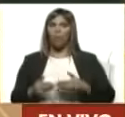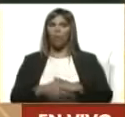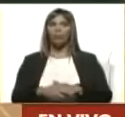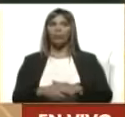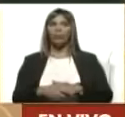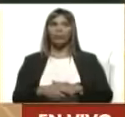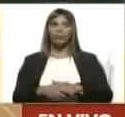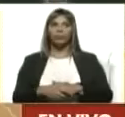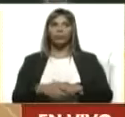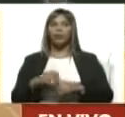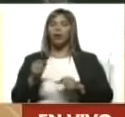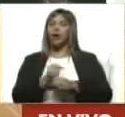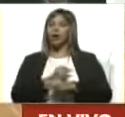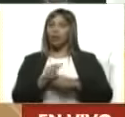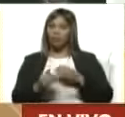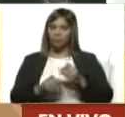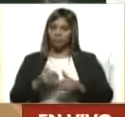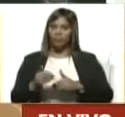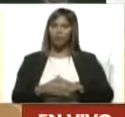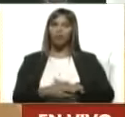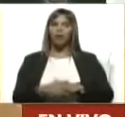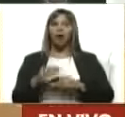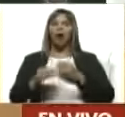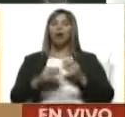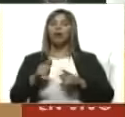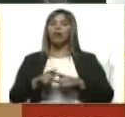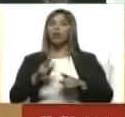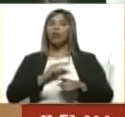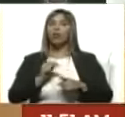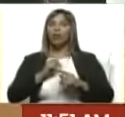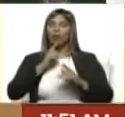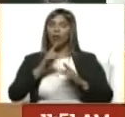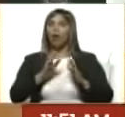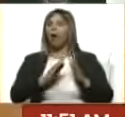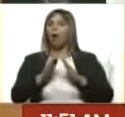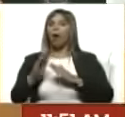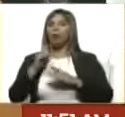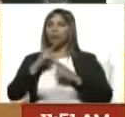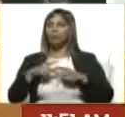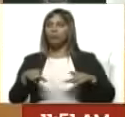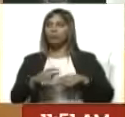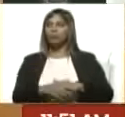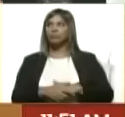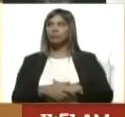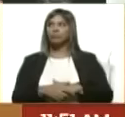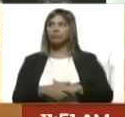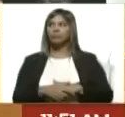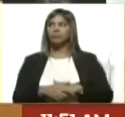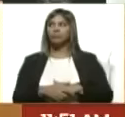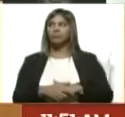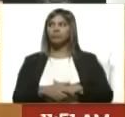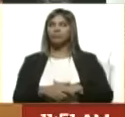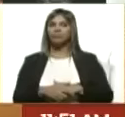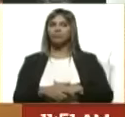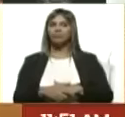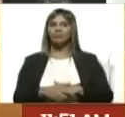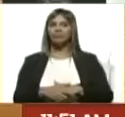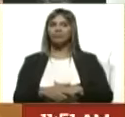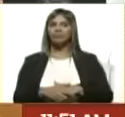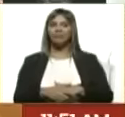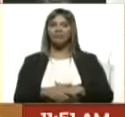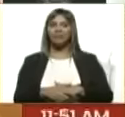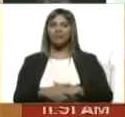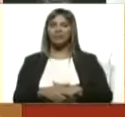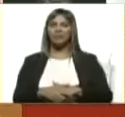que hemos venido trabajando a pulso, que es nuestra organización territorial para el voto. Nuestro 1 por